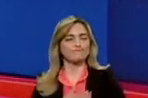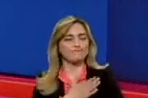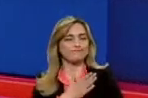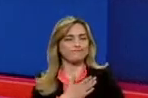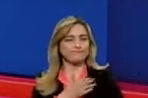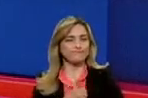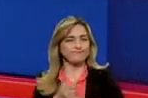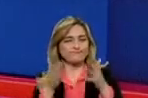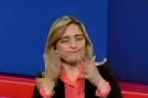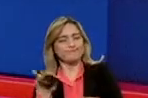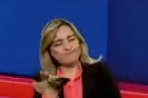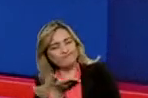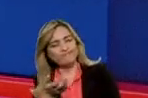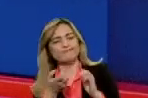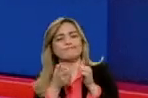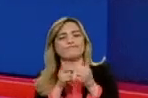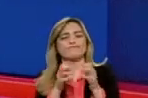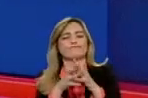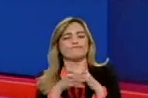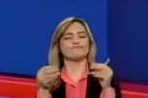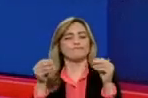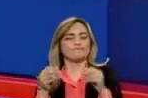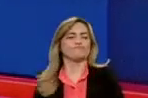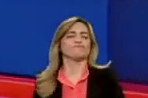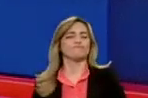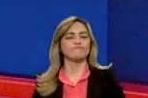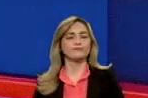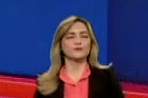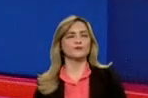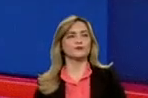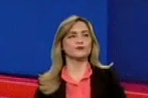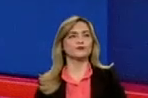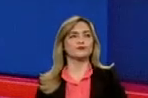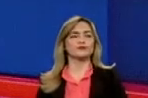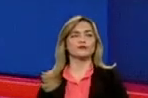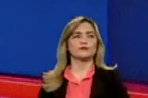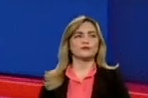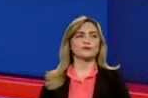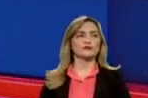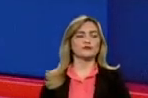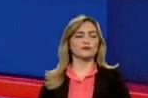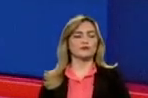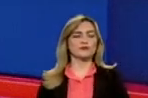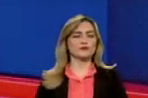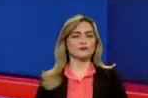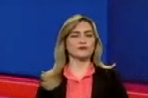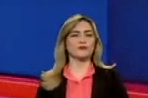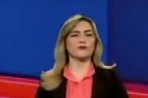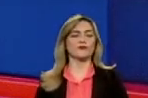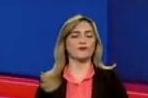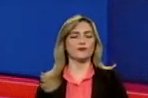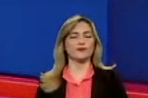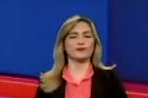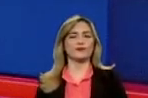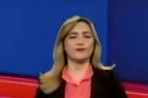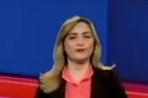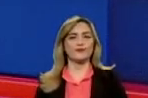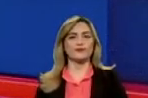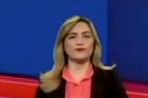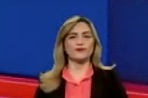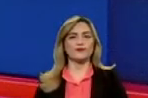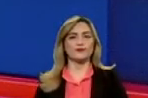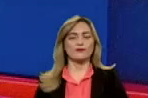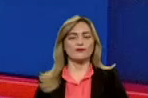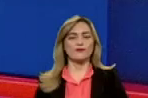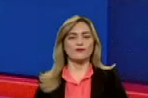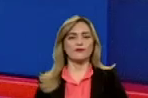que las autoridades de la empresa de agua potable están viéndonos en este momento y que recibiremos, por supuesto, una pronta respuesta.